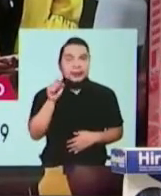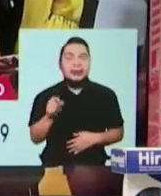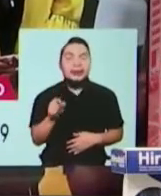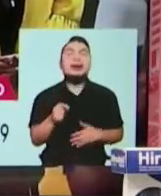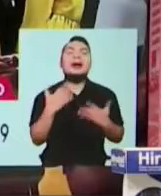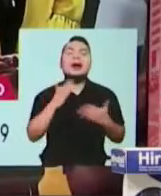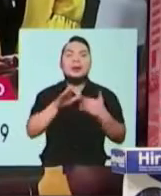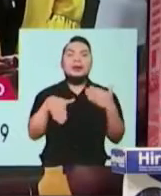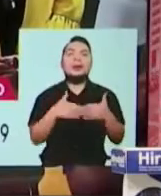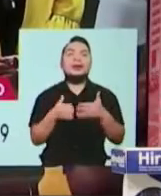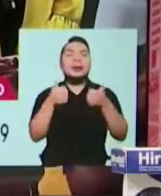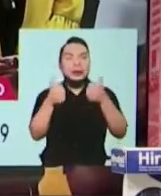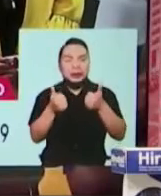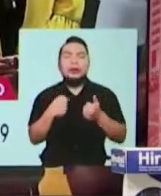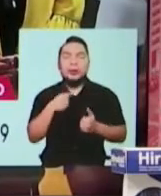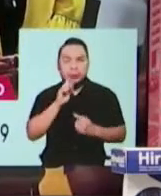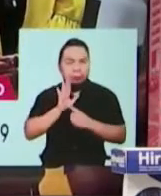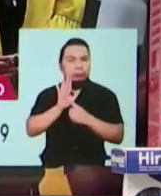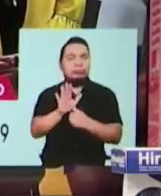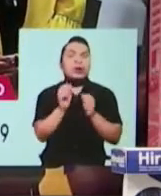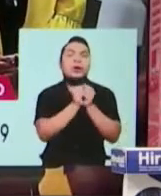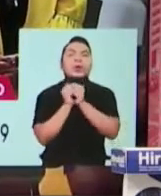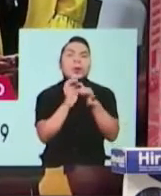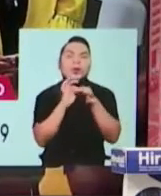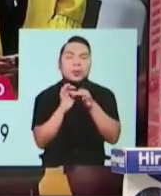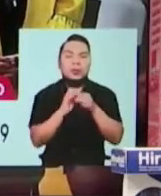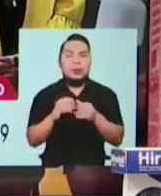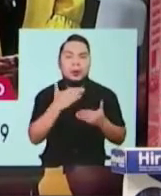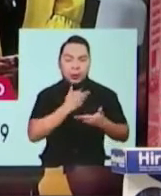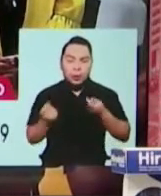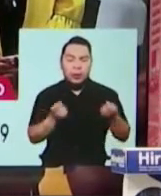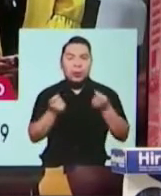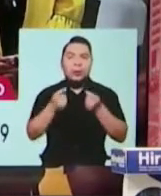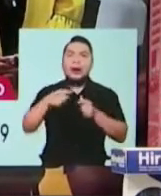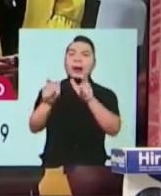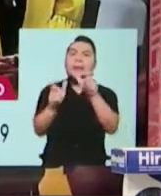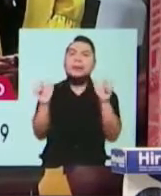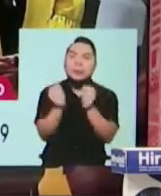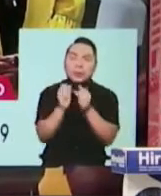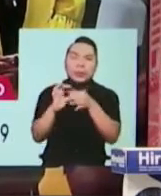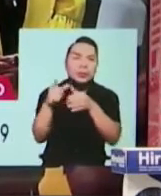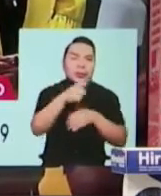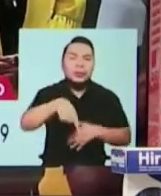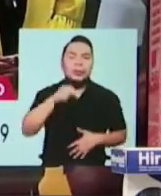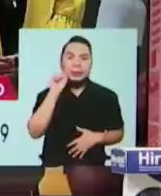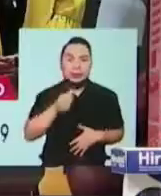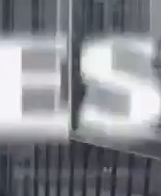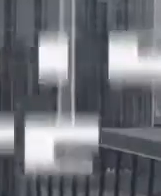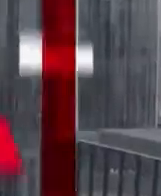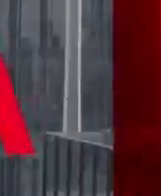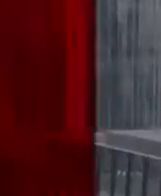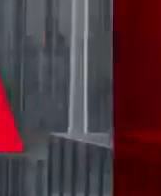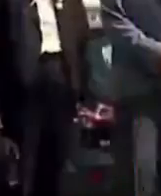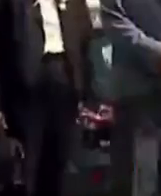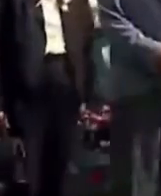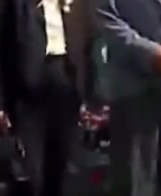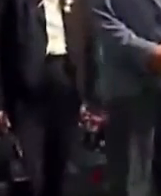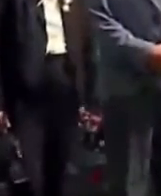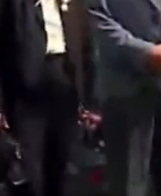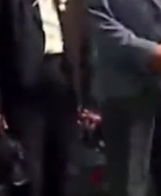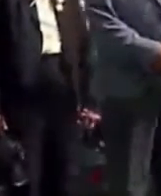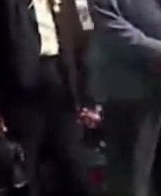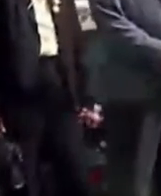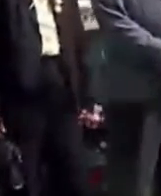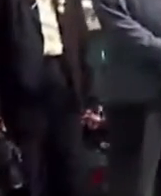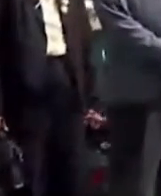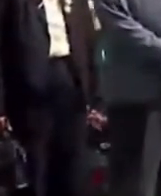la brecha en la infraestructura. Por supuesto que hay plata en el Perú. Por supuesto que hay plata. Veamos. Hemos tenido una